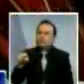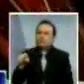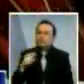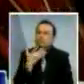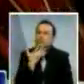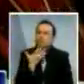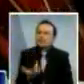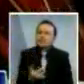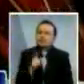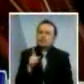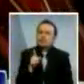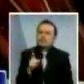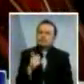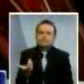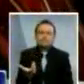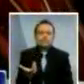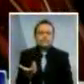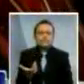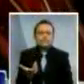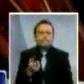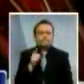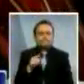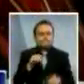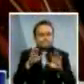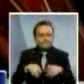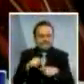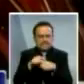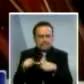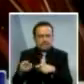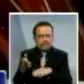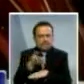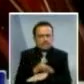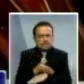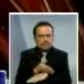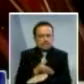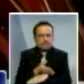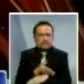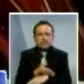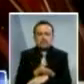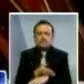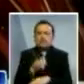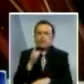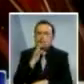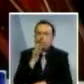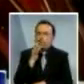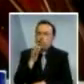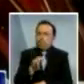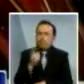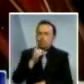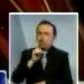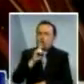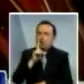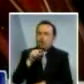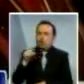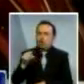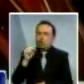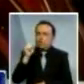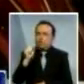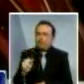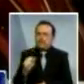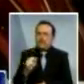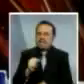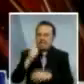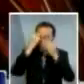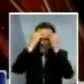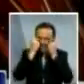qué atribuye que la misma semana pasada, cuando se dijo que esto no era un delito terrorista en este